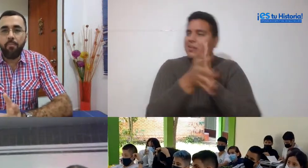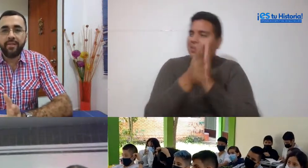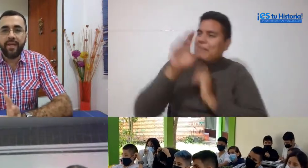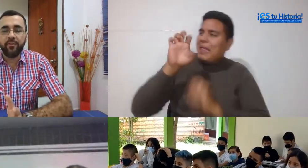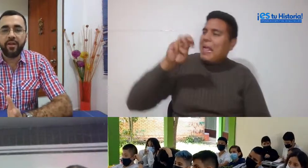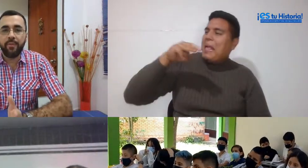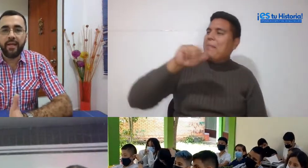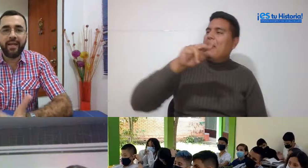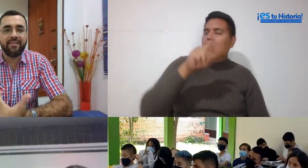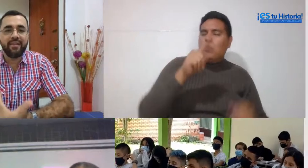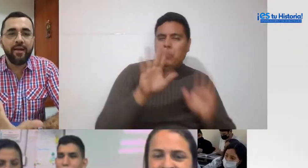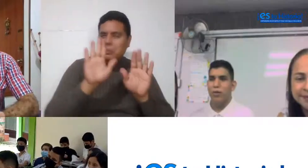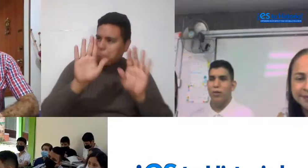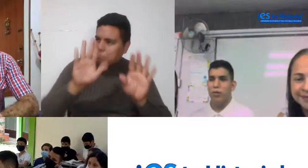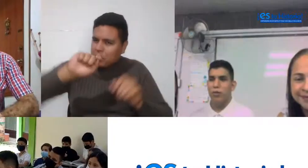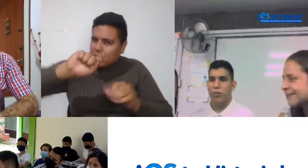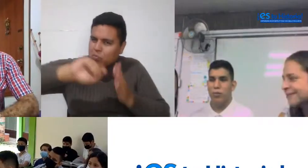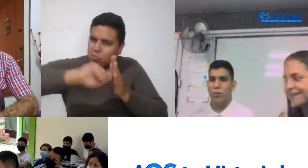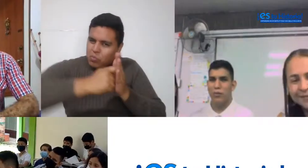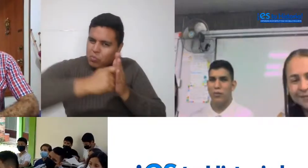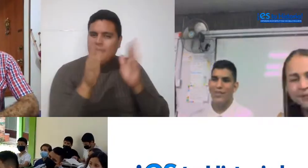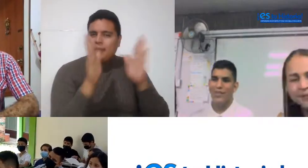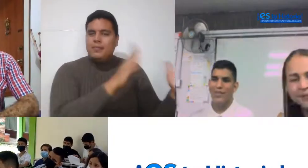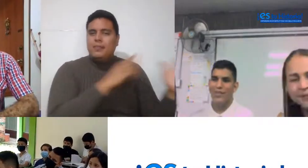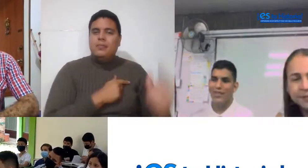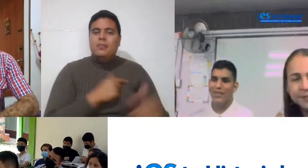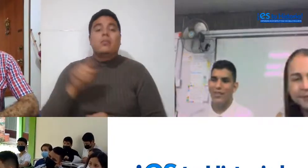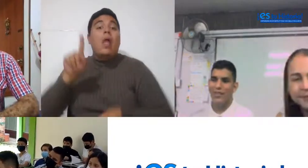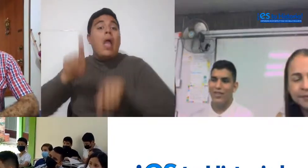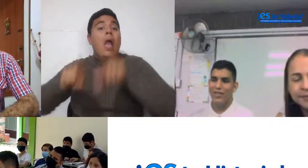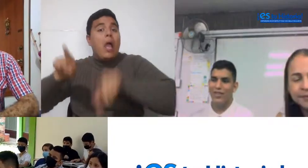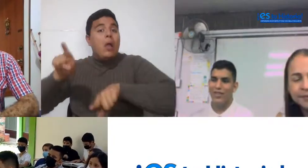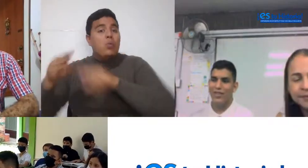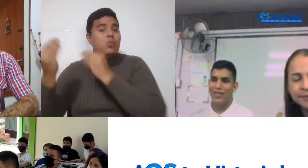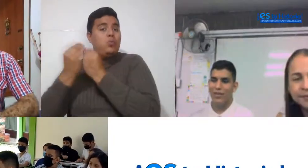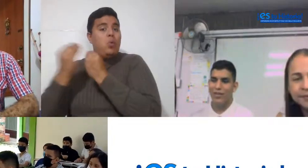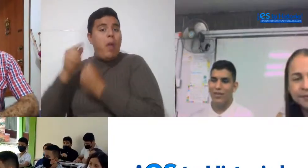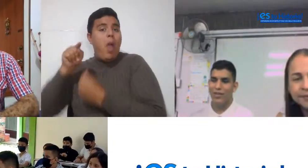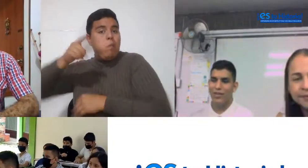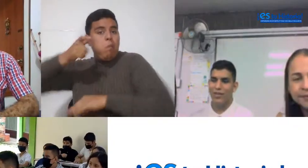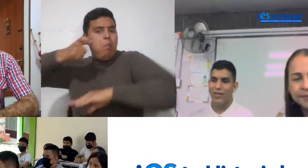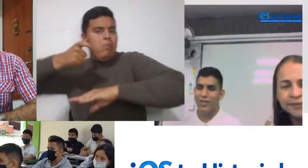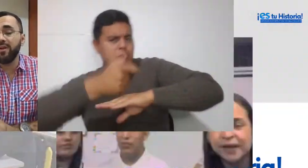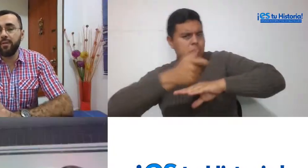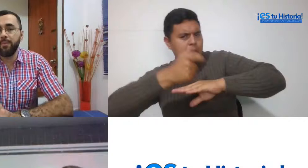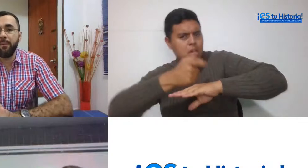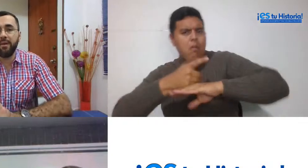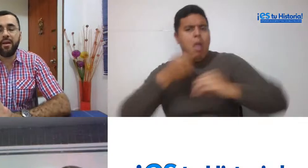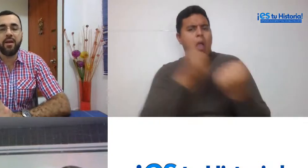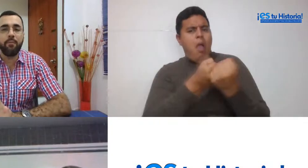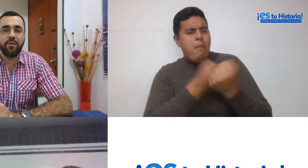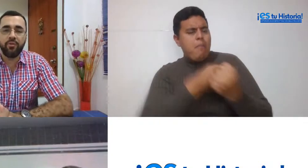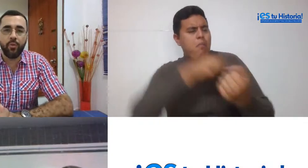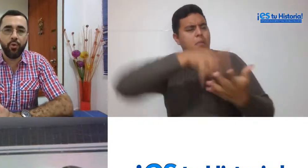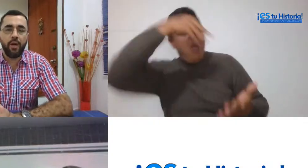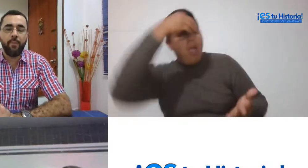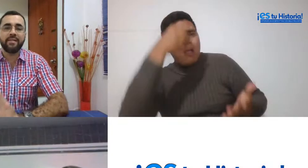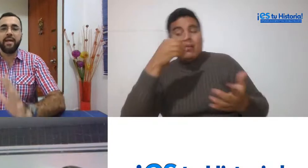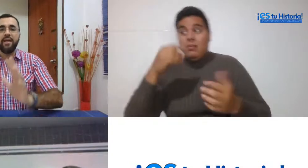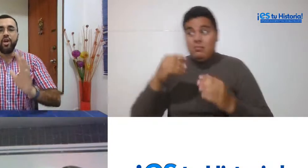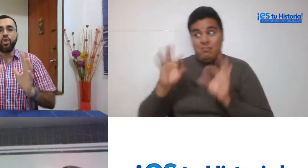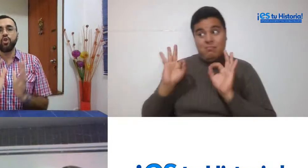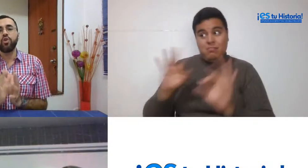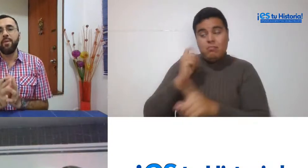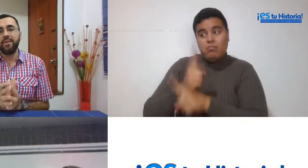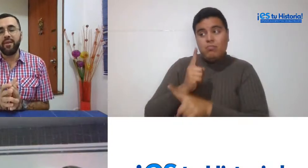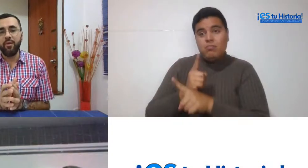Hay compañeros también que están muy pendientes y que lo apoyan y que pues también se aprende, ¿no? Porque eso es lo que siempre también recalcamos en nuestro programa, es